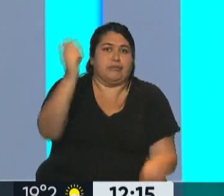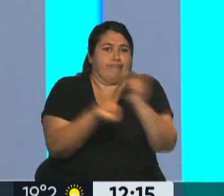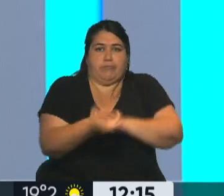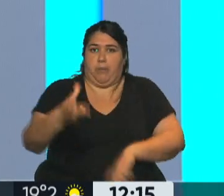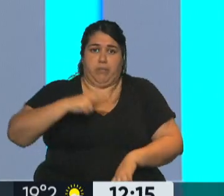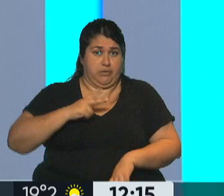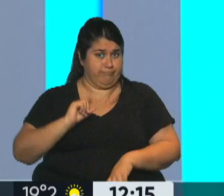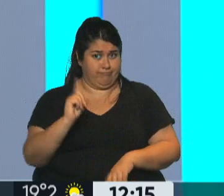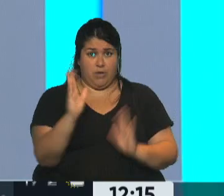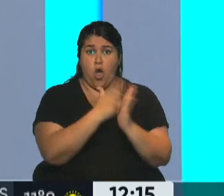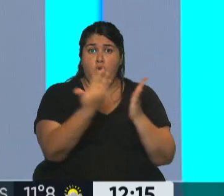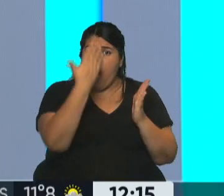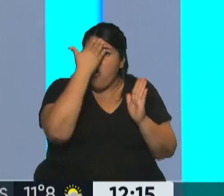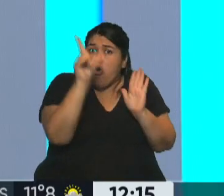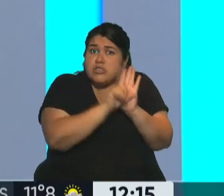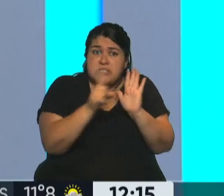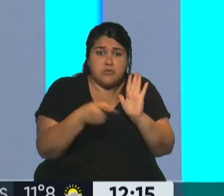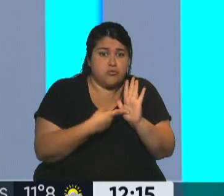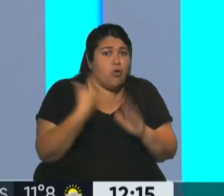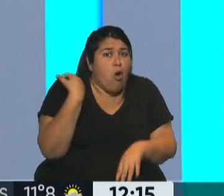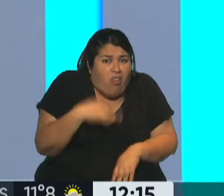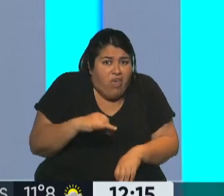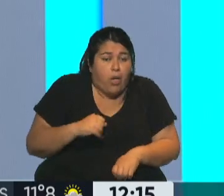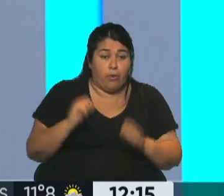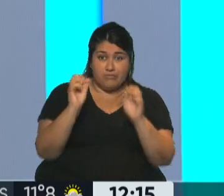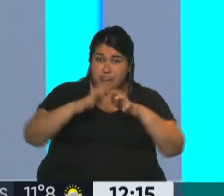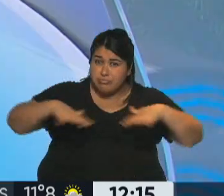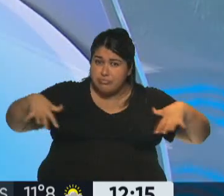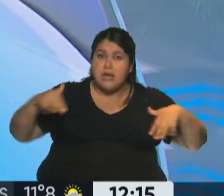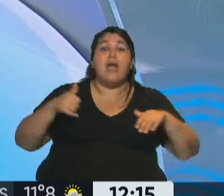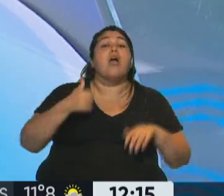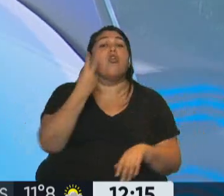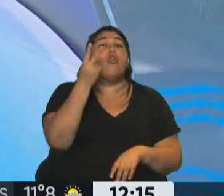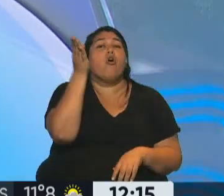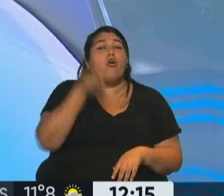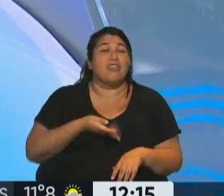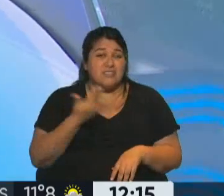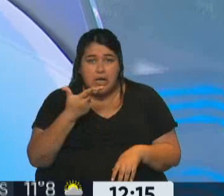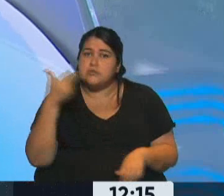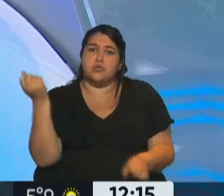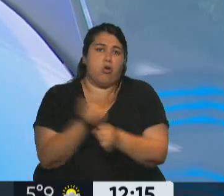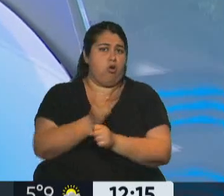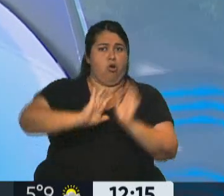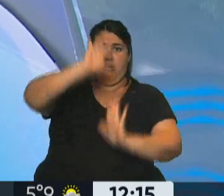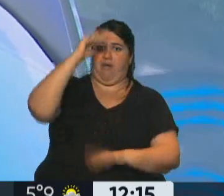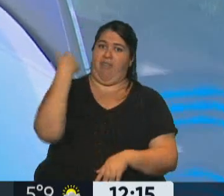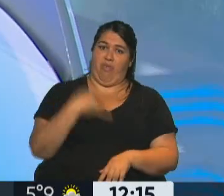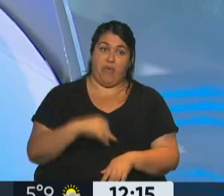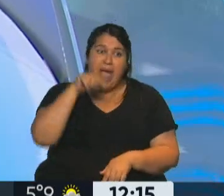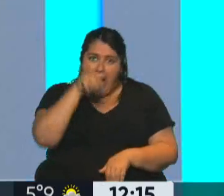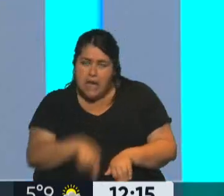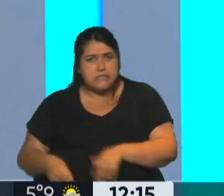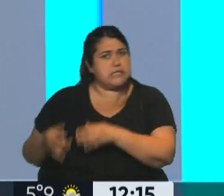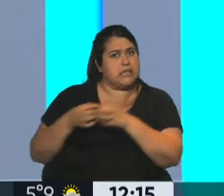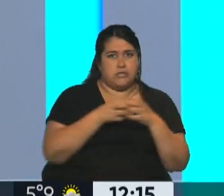la propia Constitución, tiene que aprobar 2/3 de cada cámara, ¿sí? Entonces, ahí va a haber una discusión, y